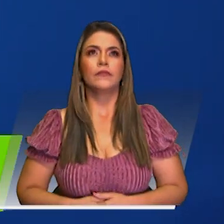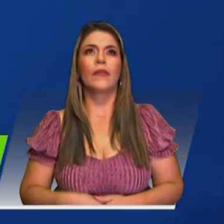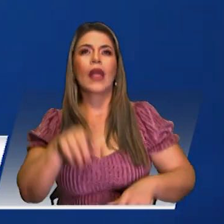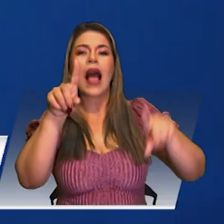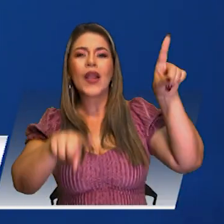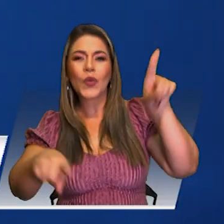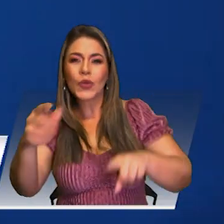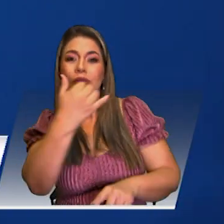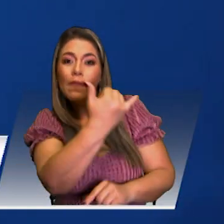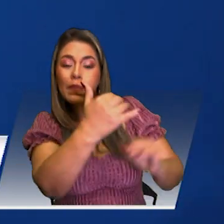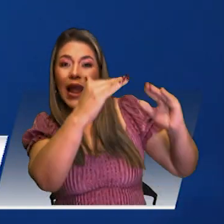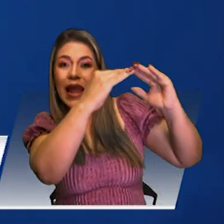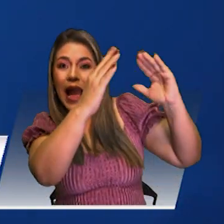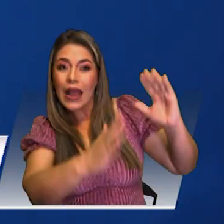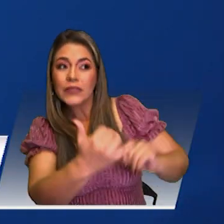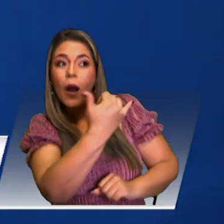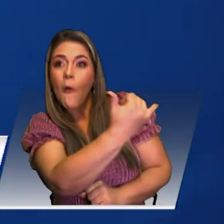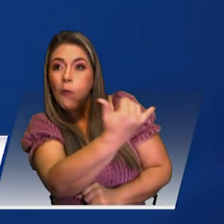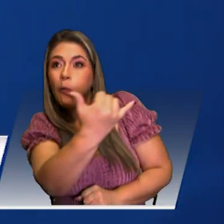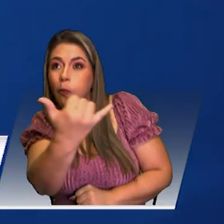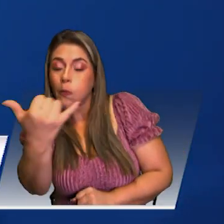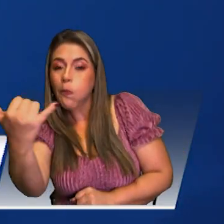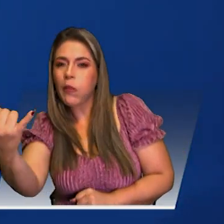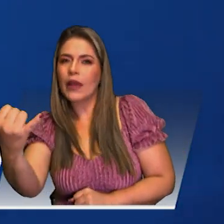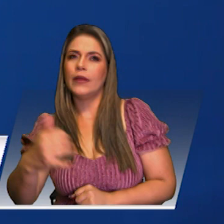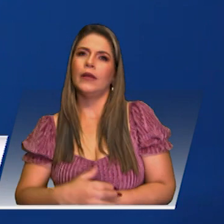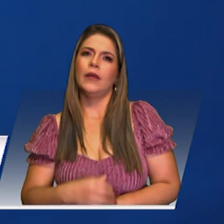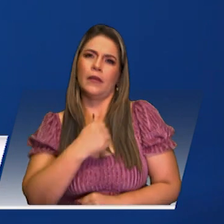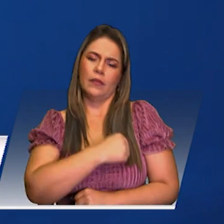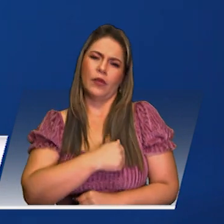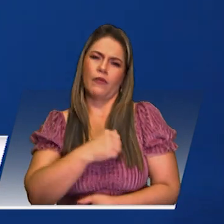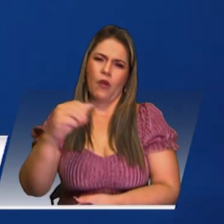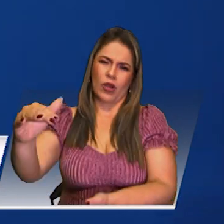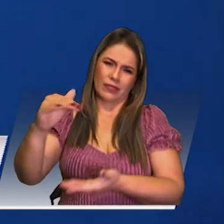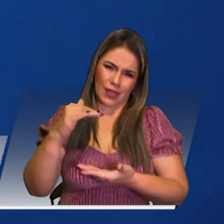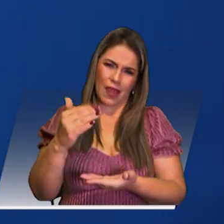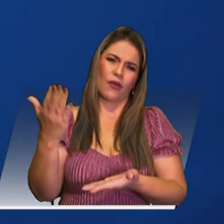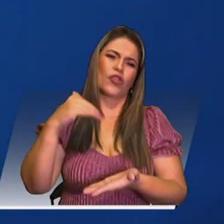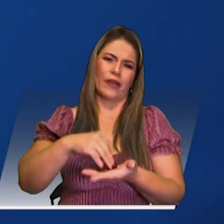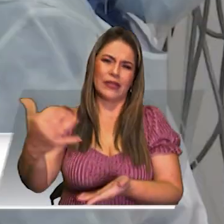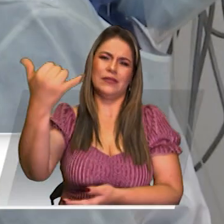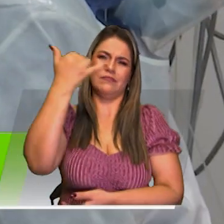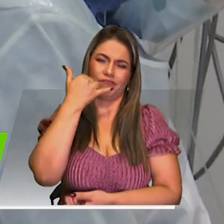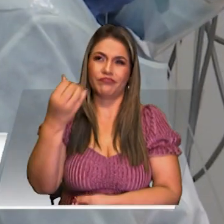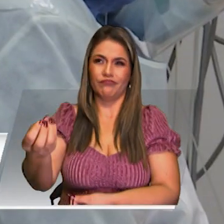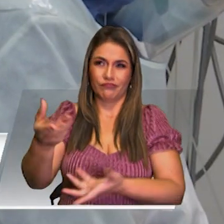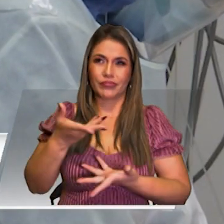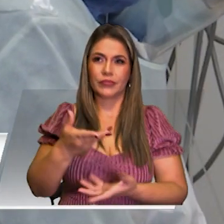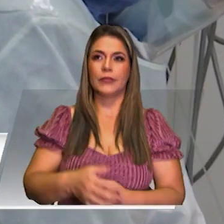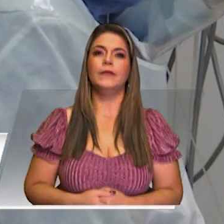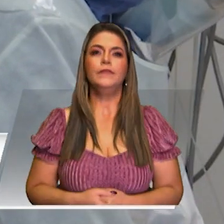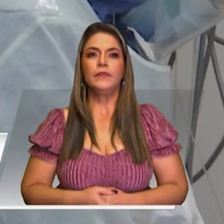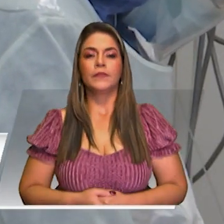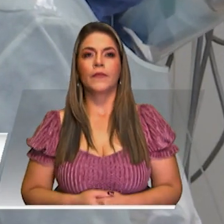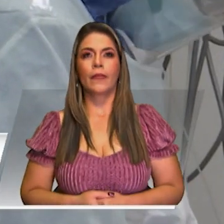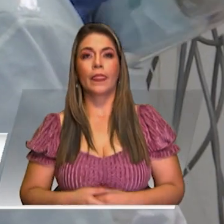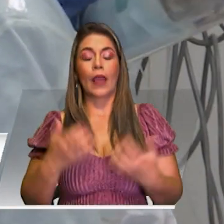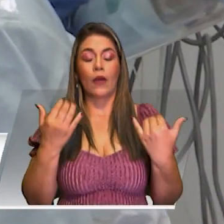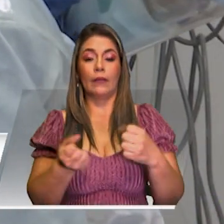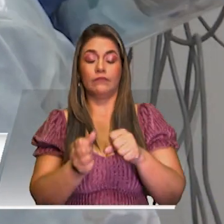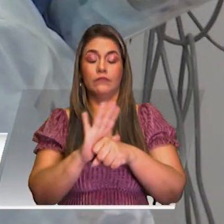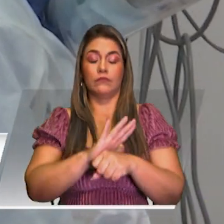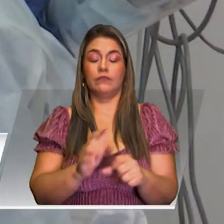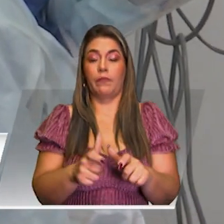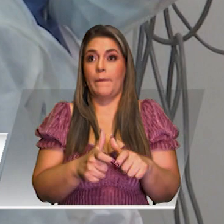pipas, contenedores, balas de oxígeno, las entreguemos a las IPS o a los proveedores. Por el pico de la pandemia, el consumo de oxígeno